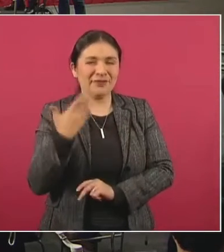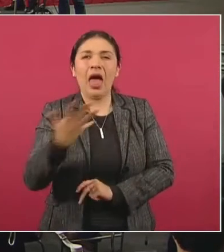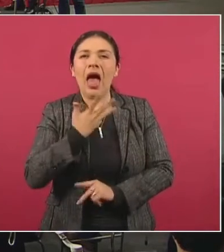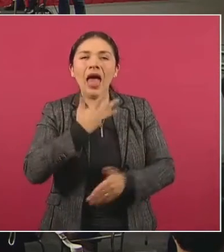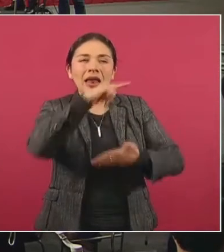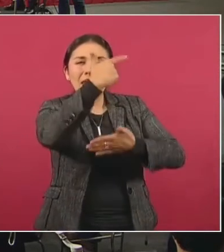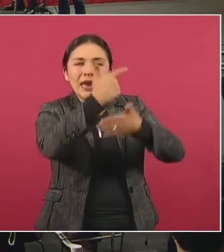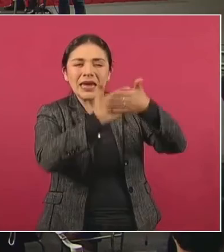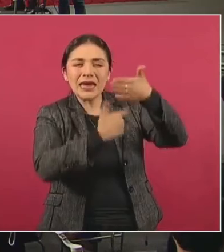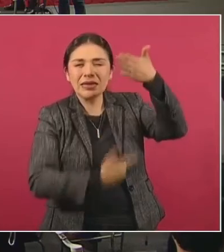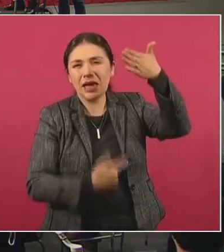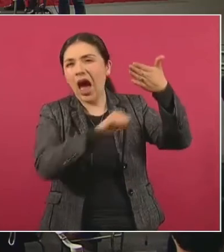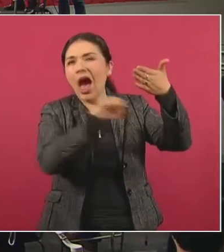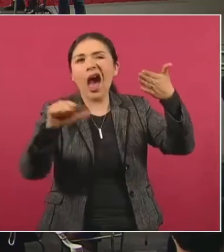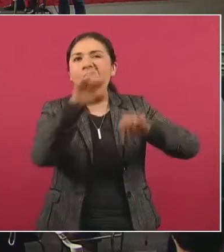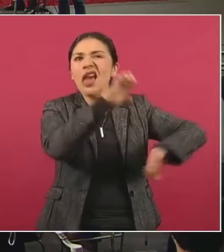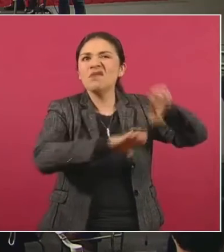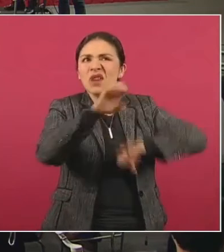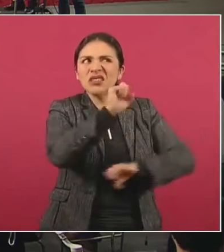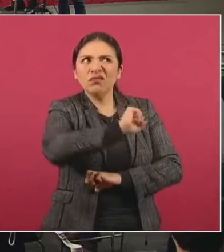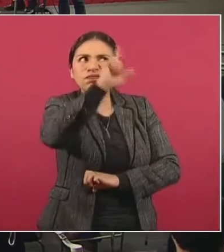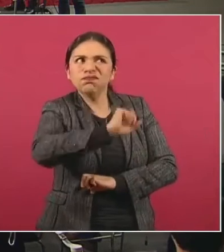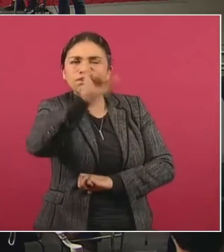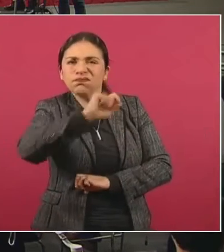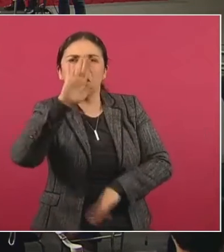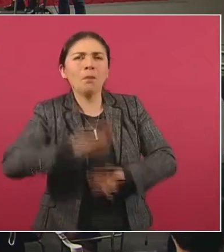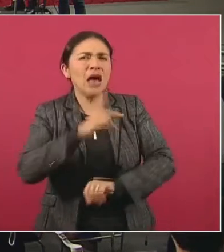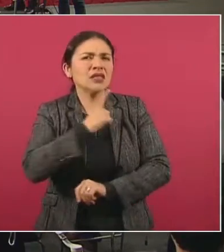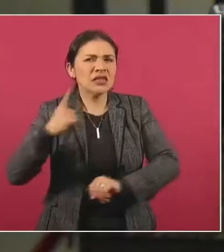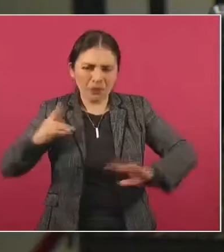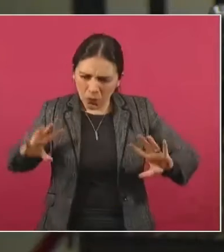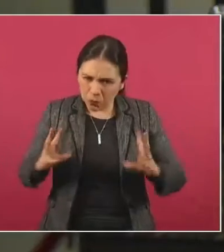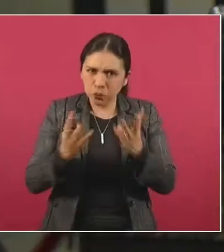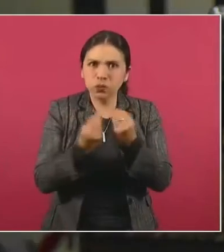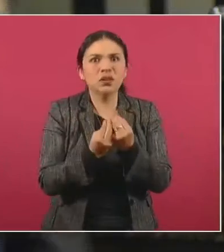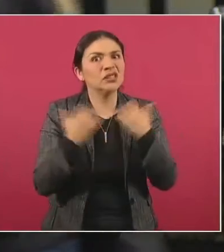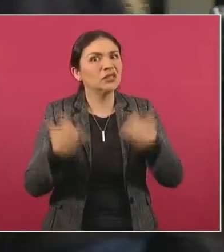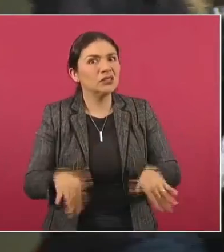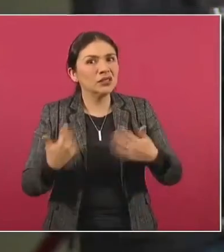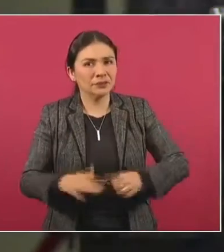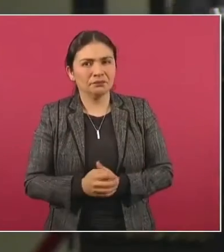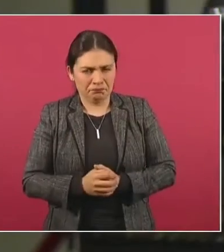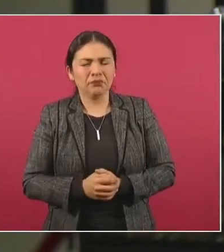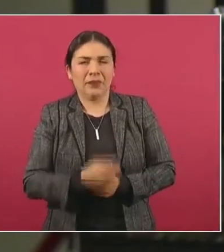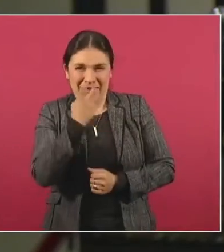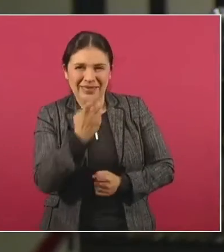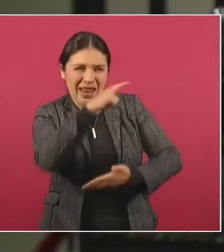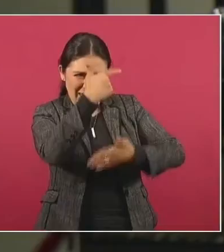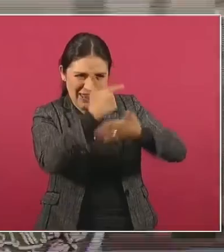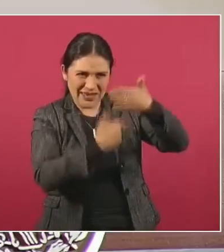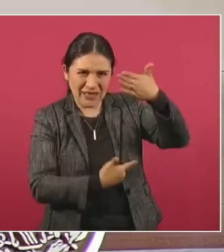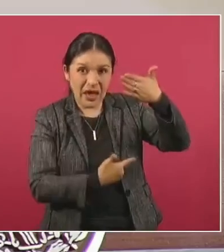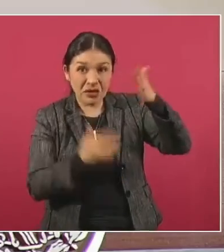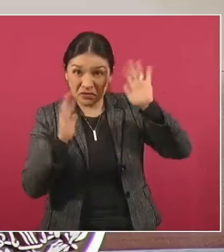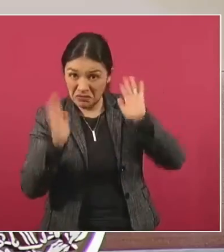deudores prioritarios de grandes empresas. ¿Ya casi se completa esa lista o cuánto les faltarán? No, de